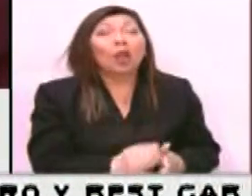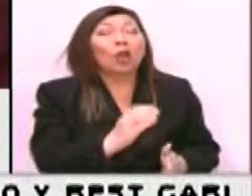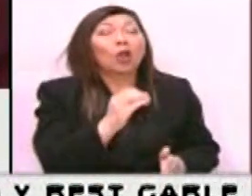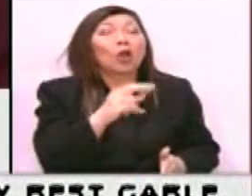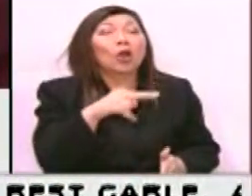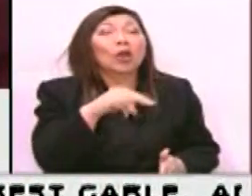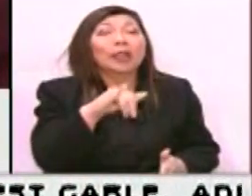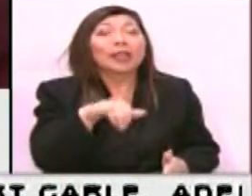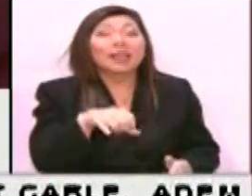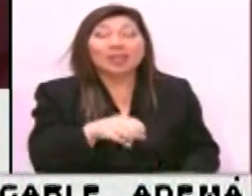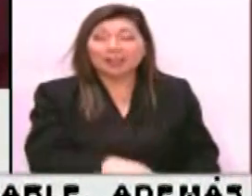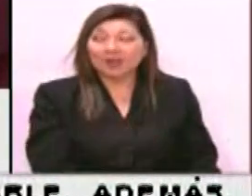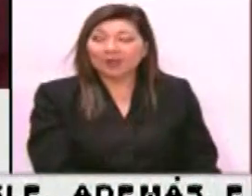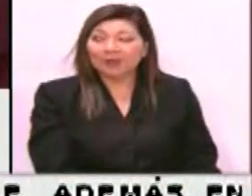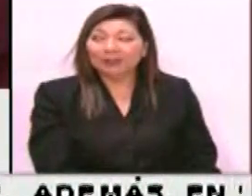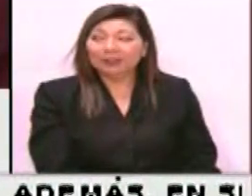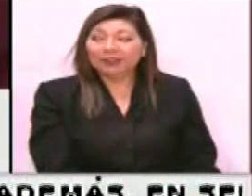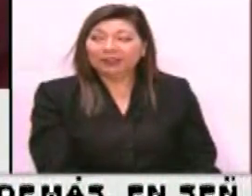trapecismo intelectual,